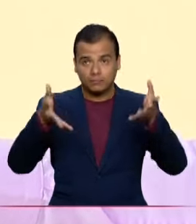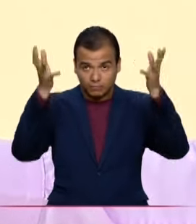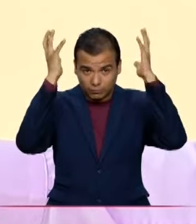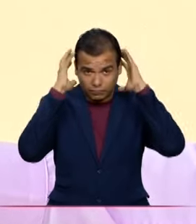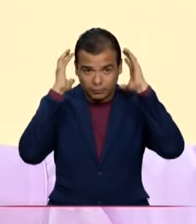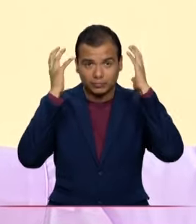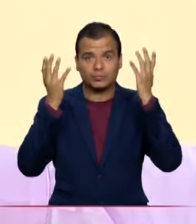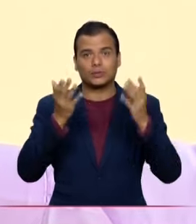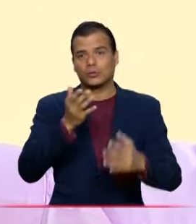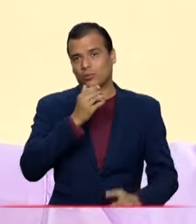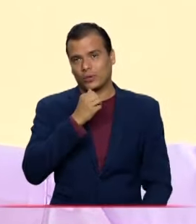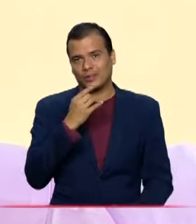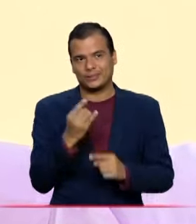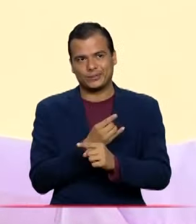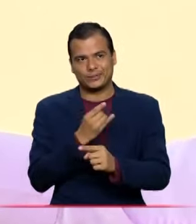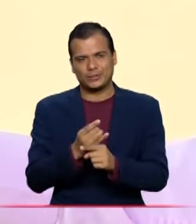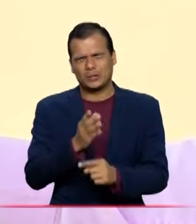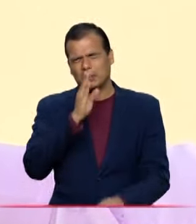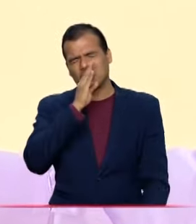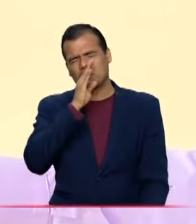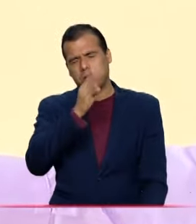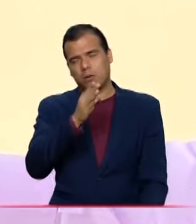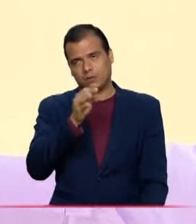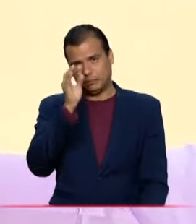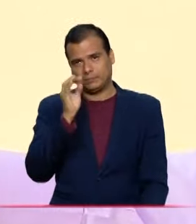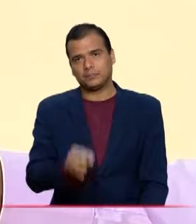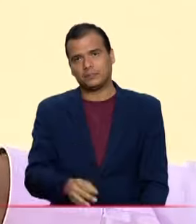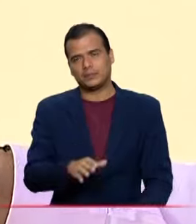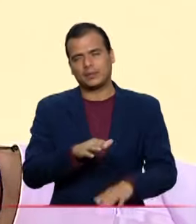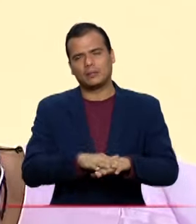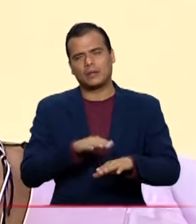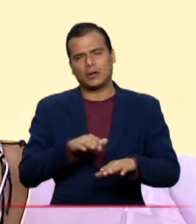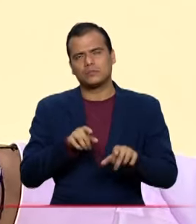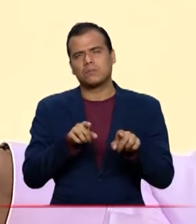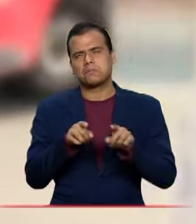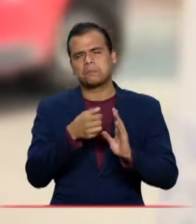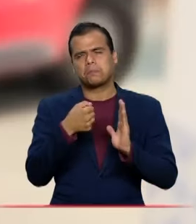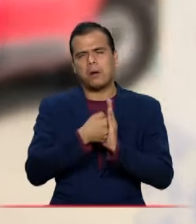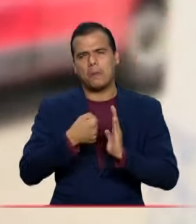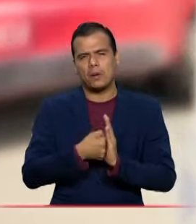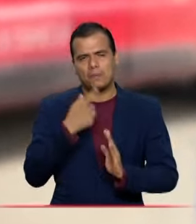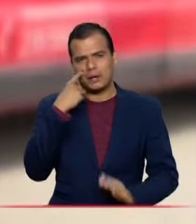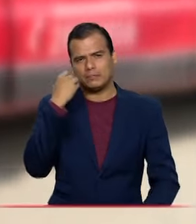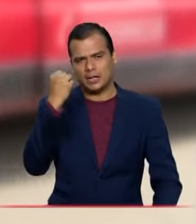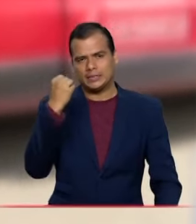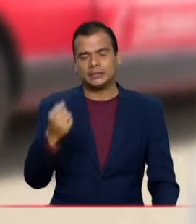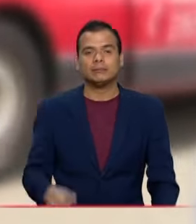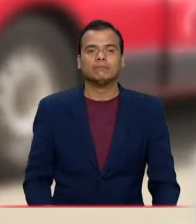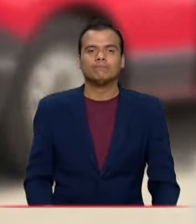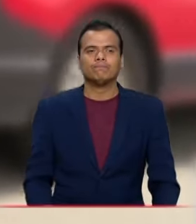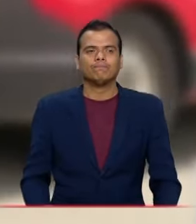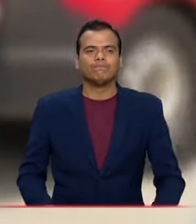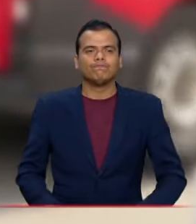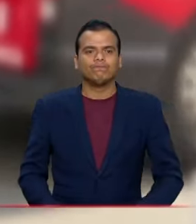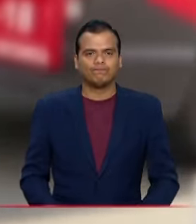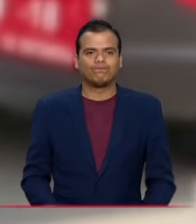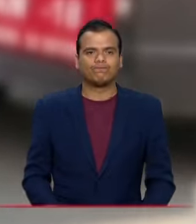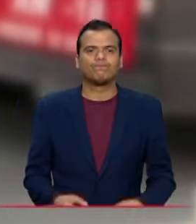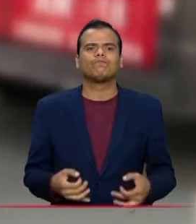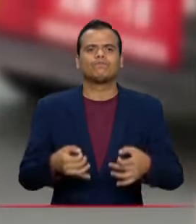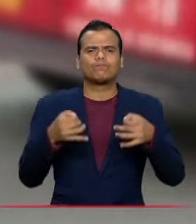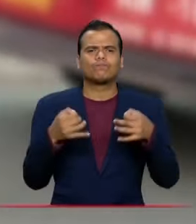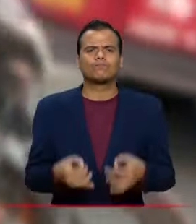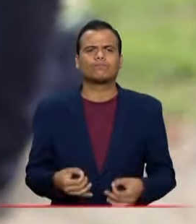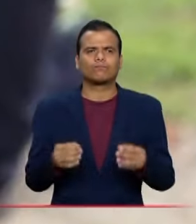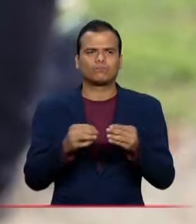protección, exceso de velocidad, son una de las causas que mayormente se presentan estos siniestros. La siniestralidad también